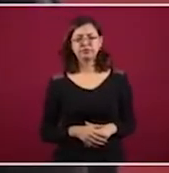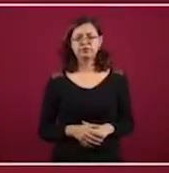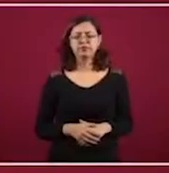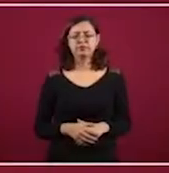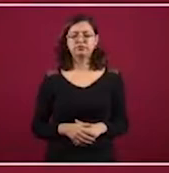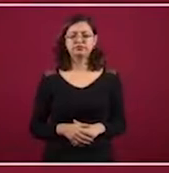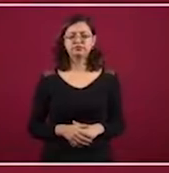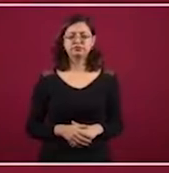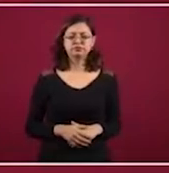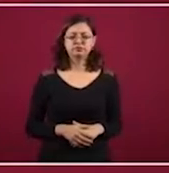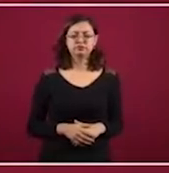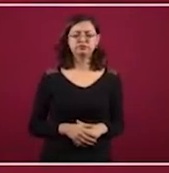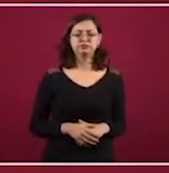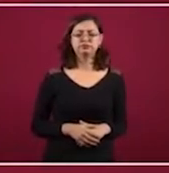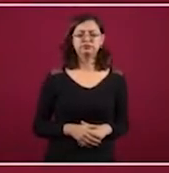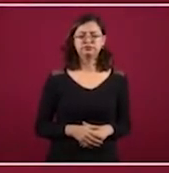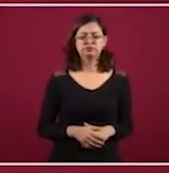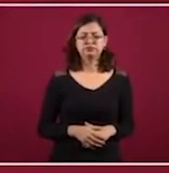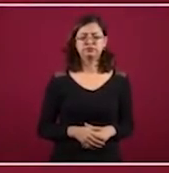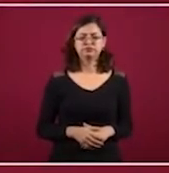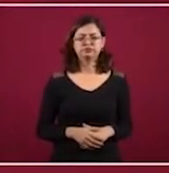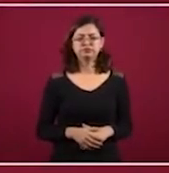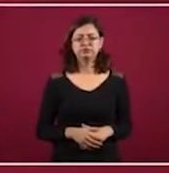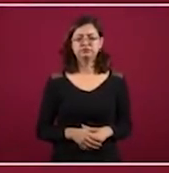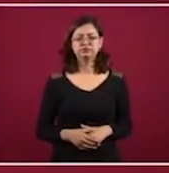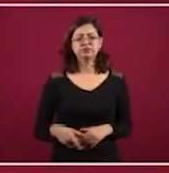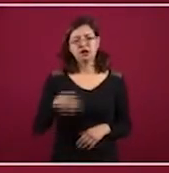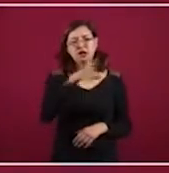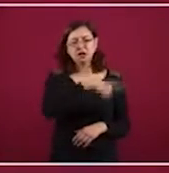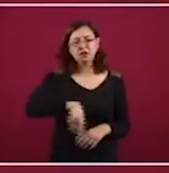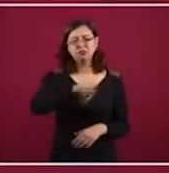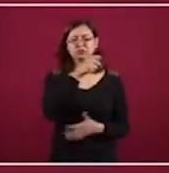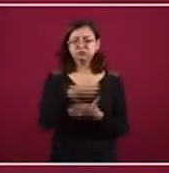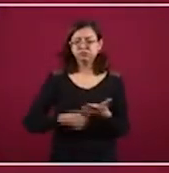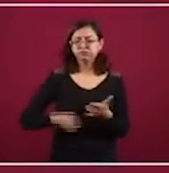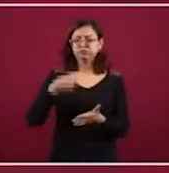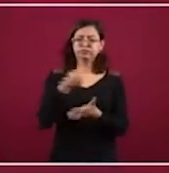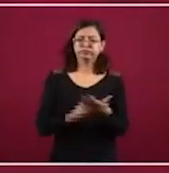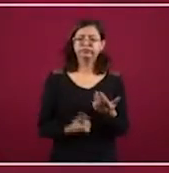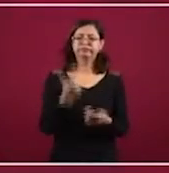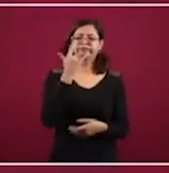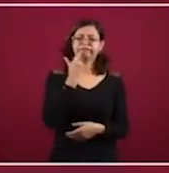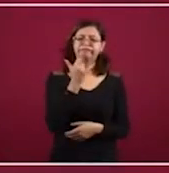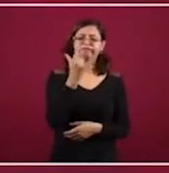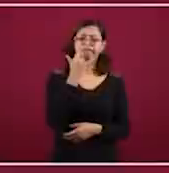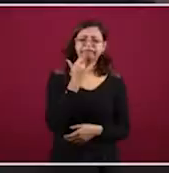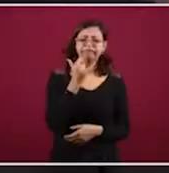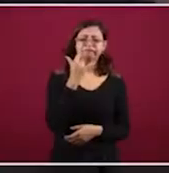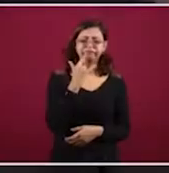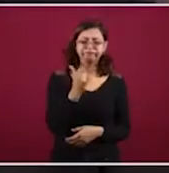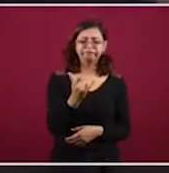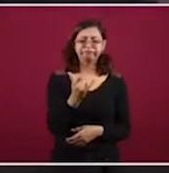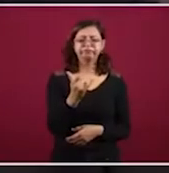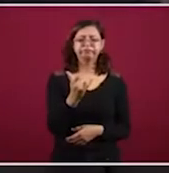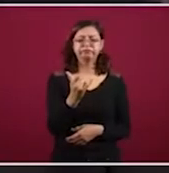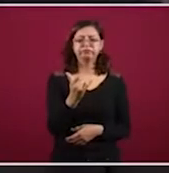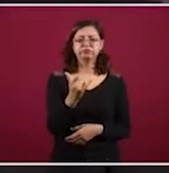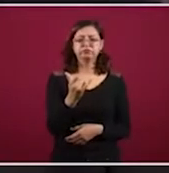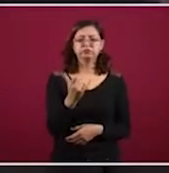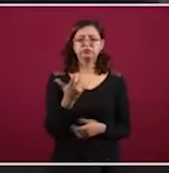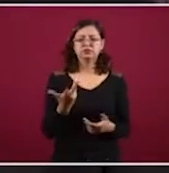desde hace tiempo están luchando en contra de